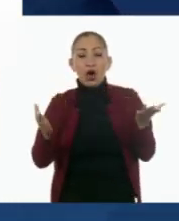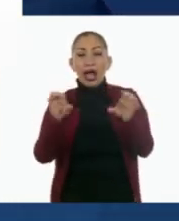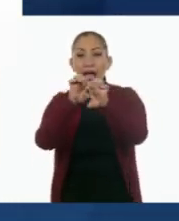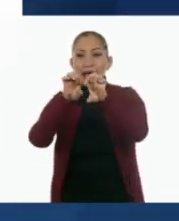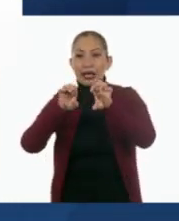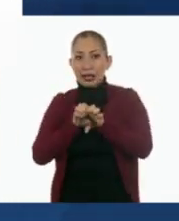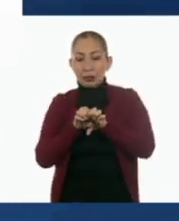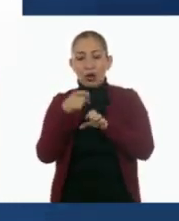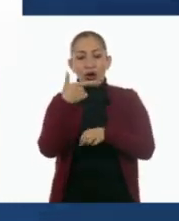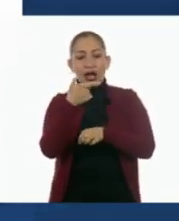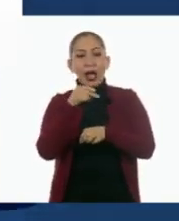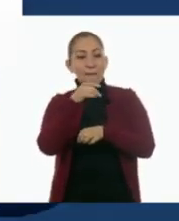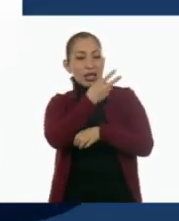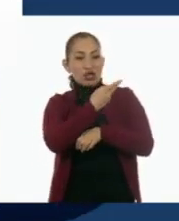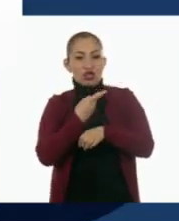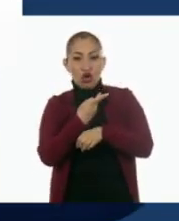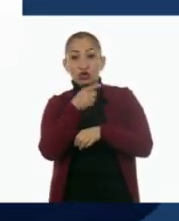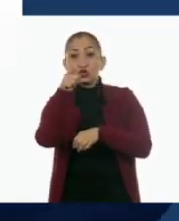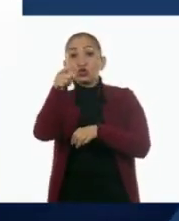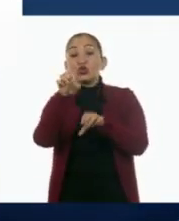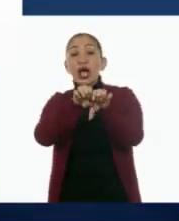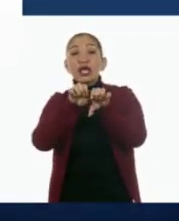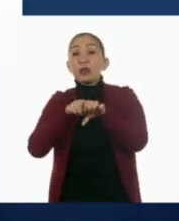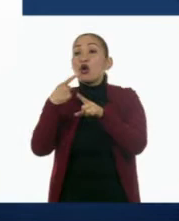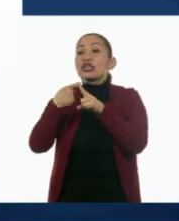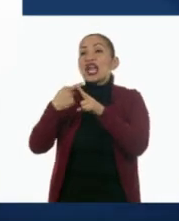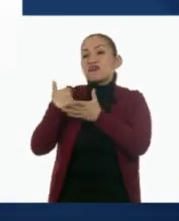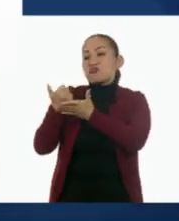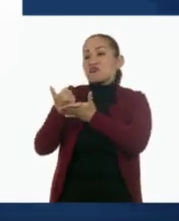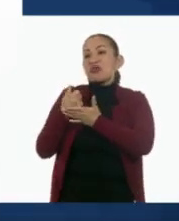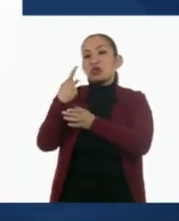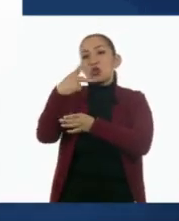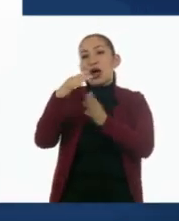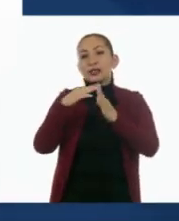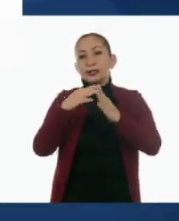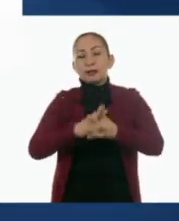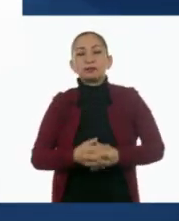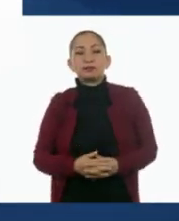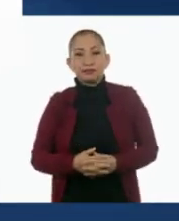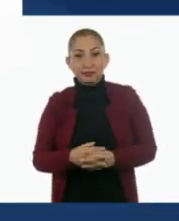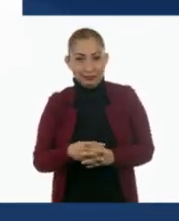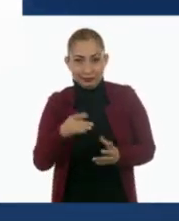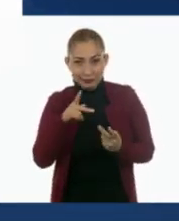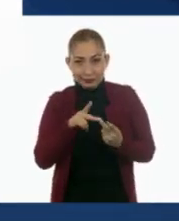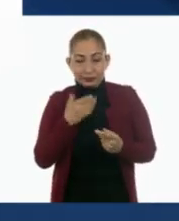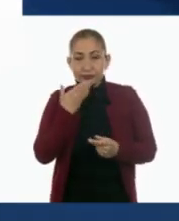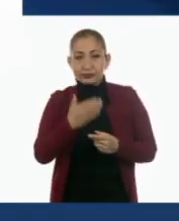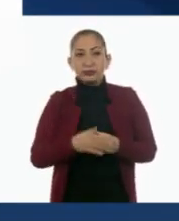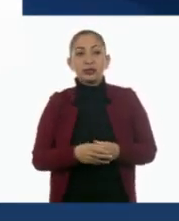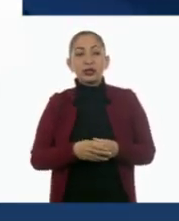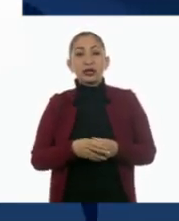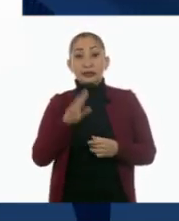equipo Gaby y yo y ustedes hagan equipo con quien los acompañe en casa. Perfecto. Entonces, ya leyeron lo que dijo